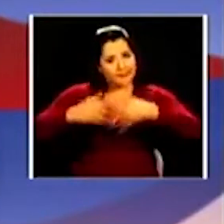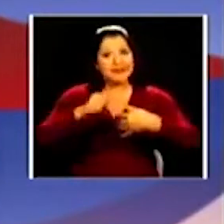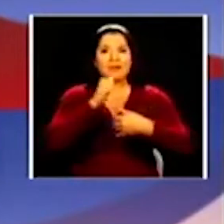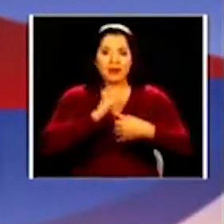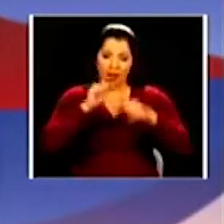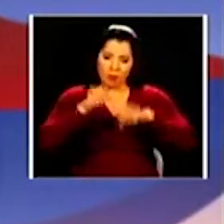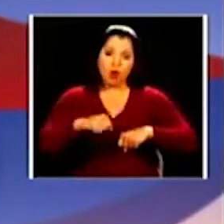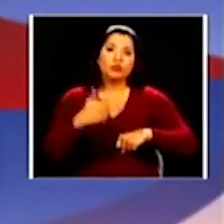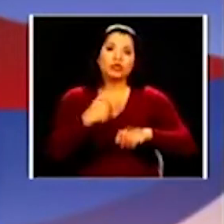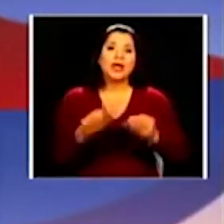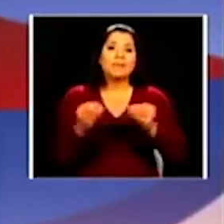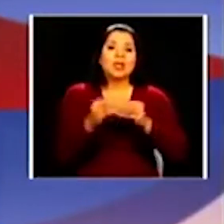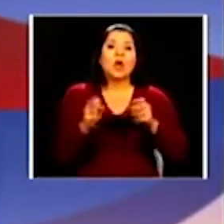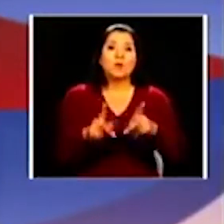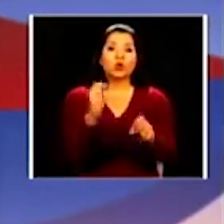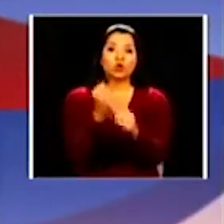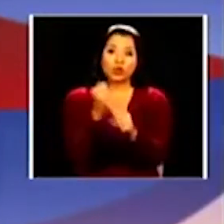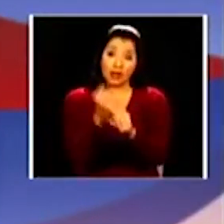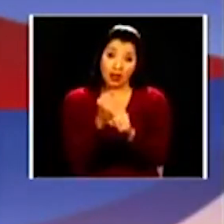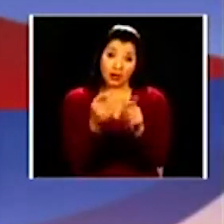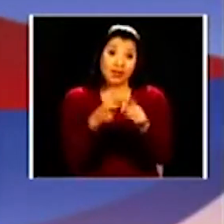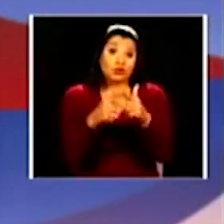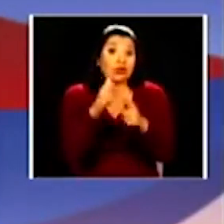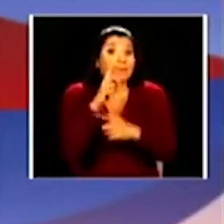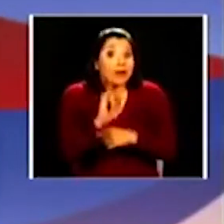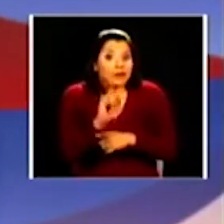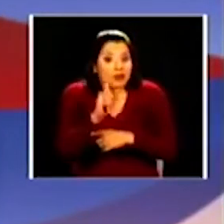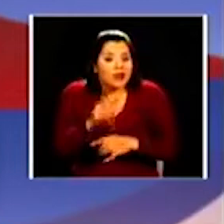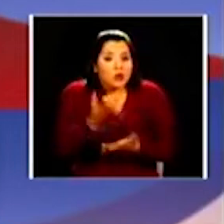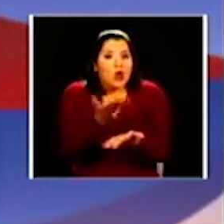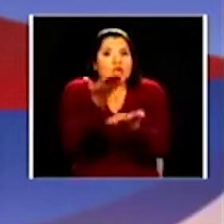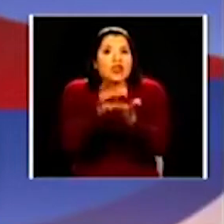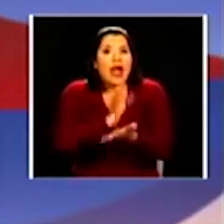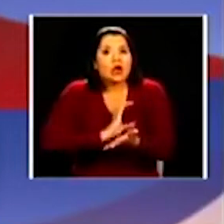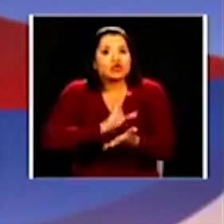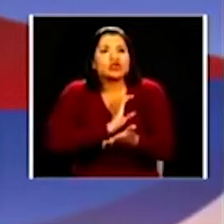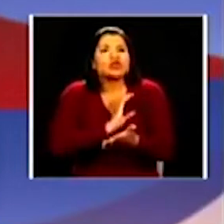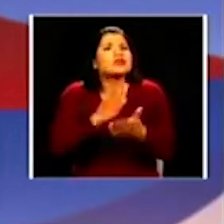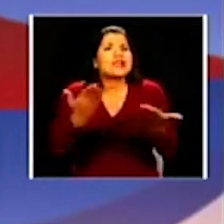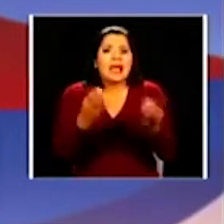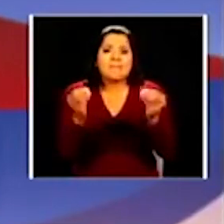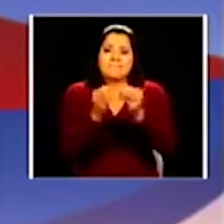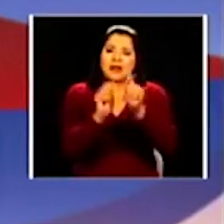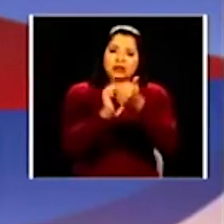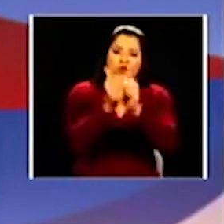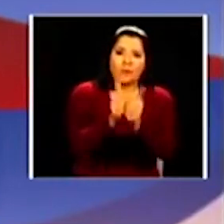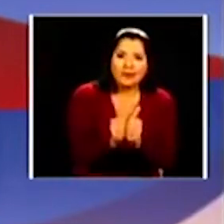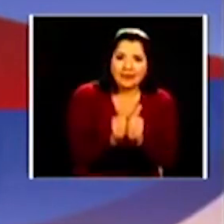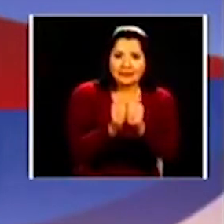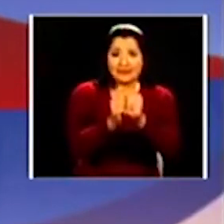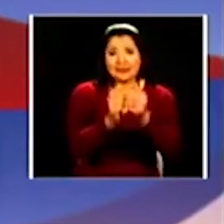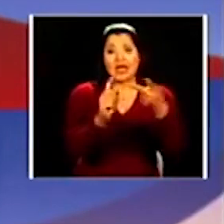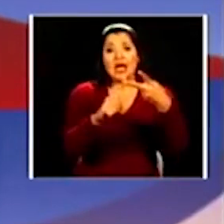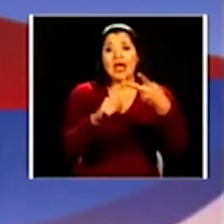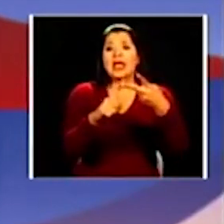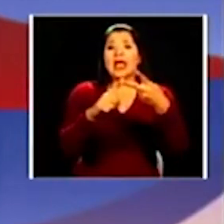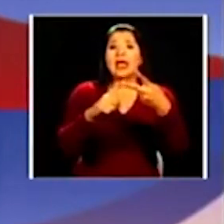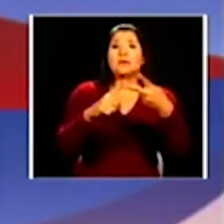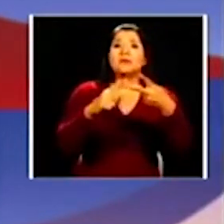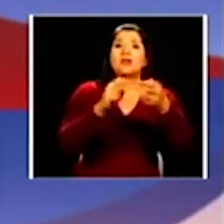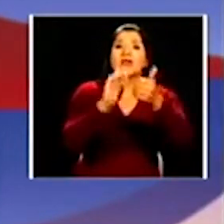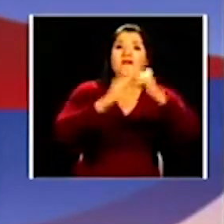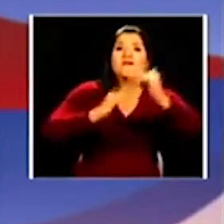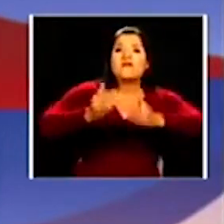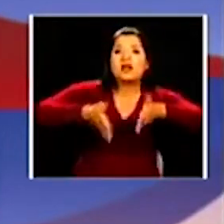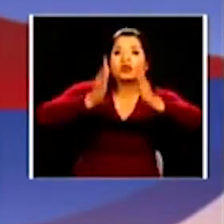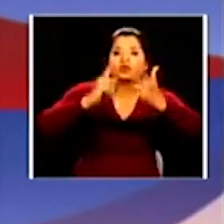ello tendremos entonces que generar las condiciones de competitividad, infraestructura, precio de la electricidad,